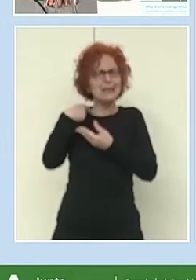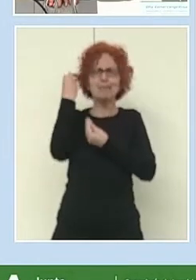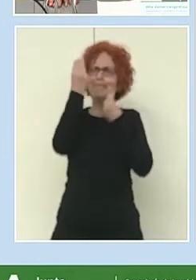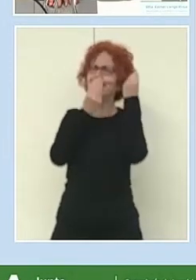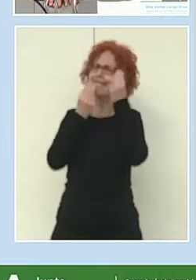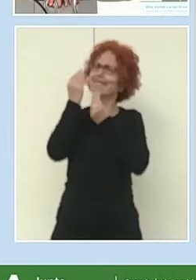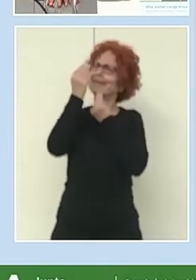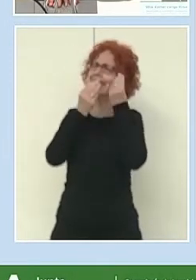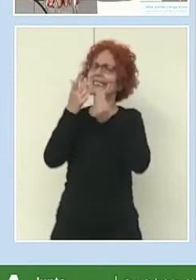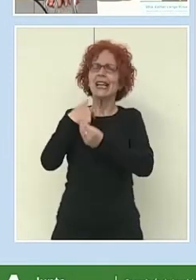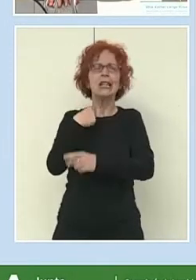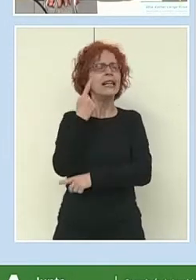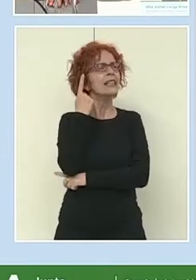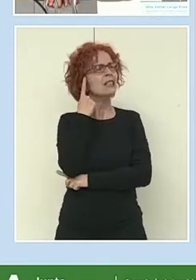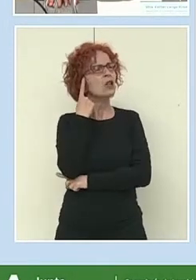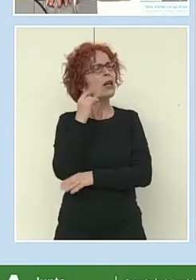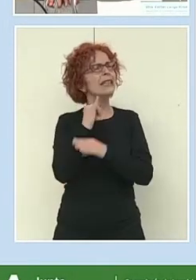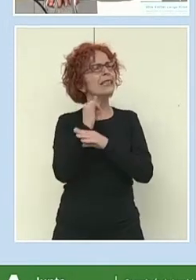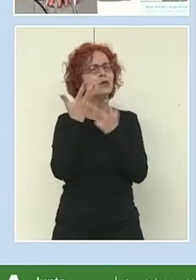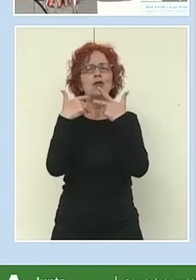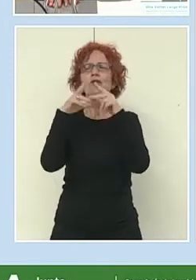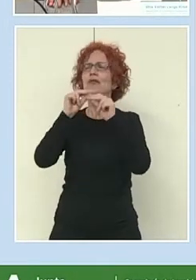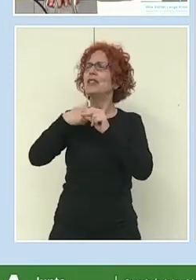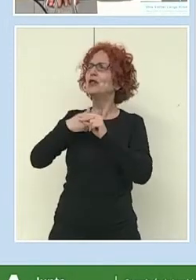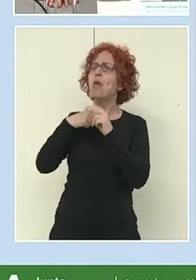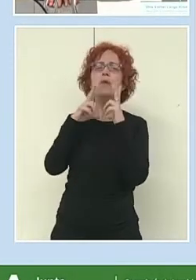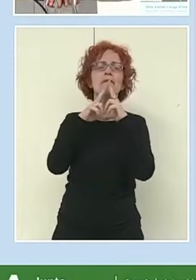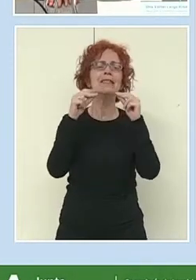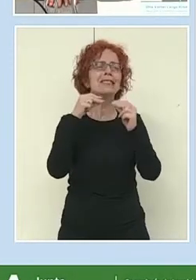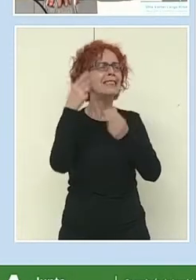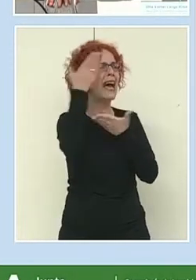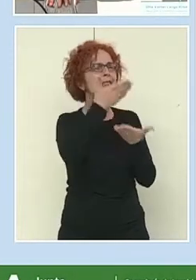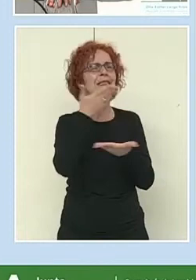estudiar una carrera puramente tecnológica, en este caso